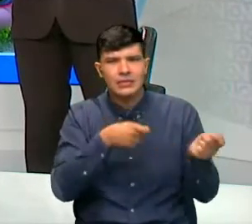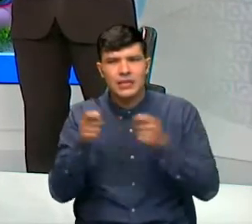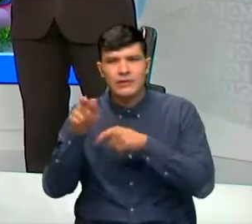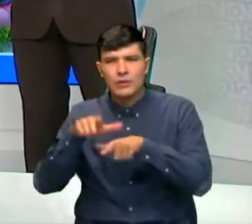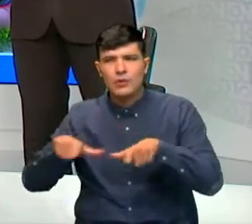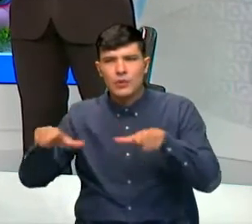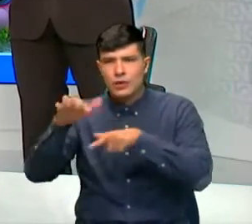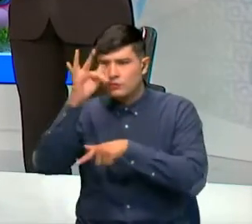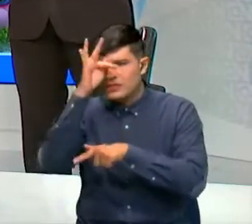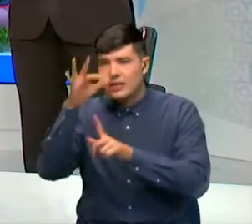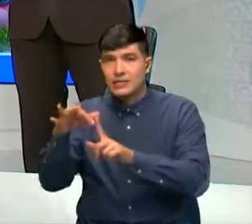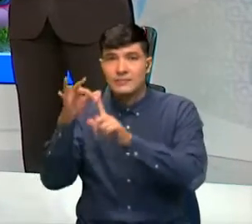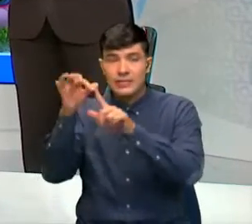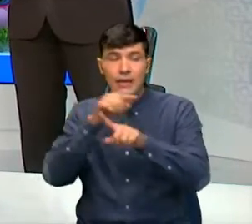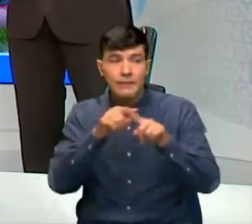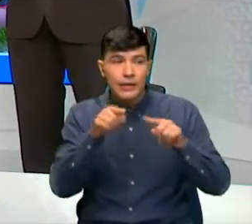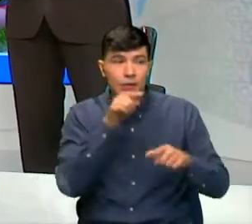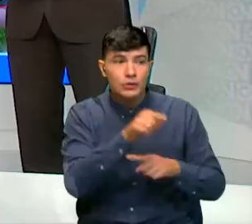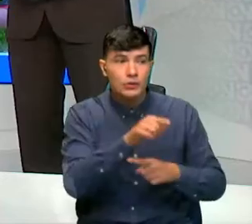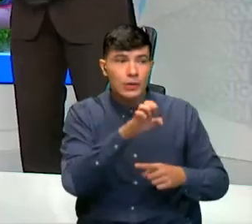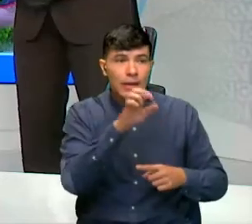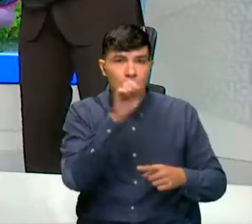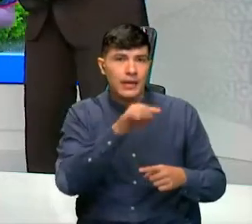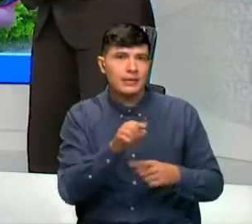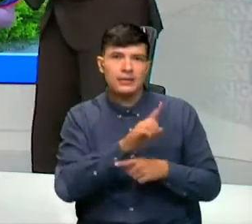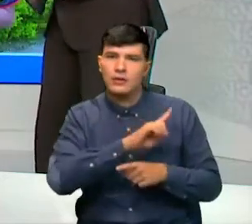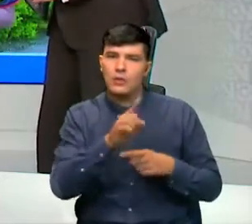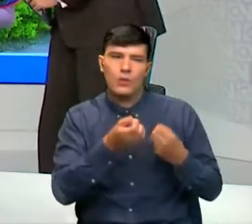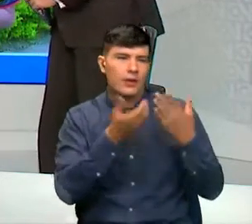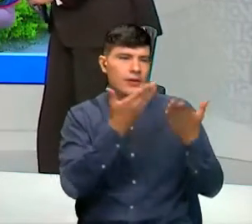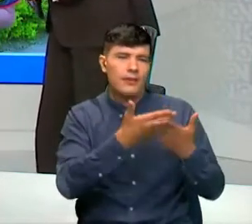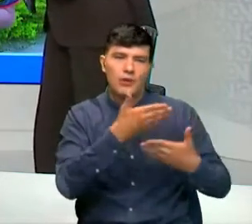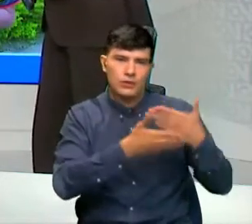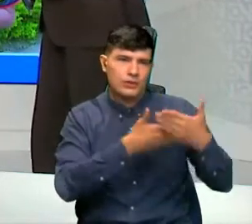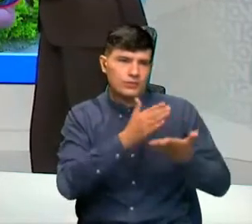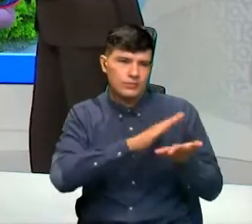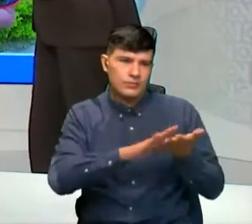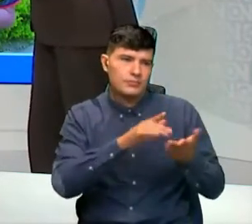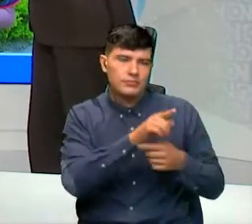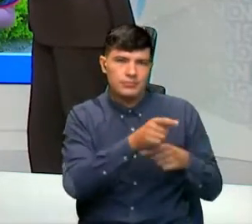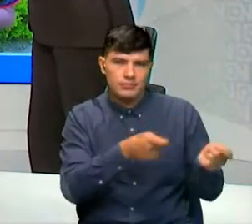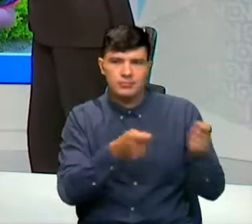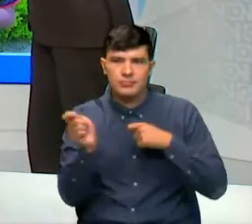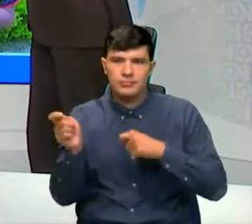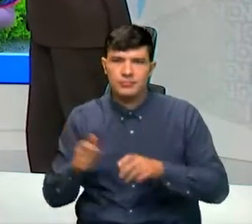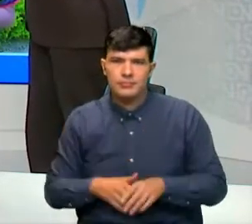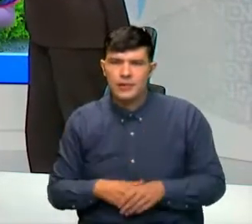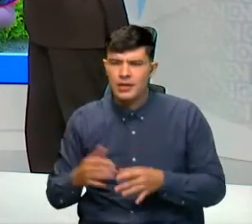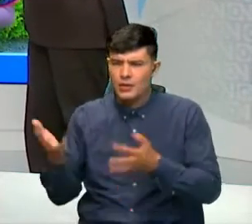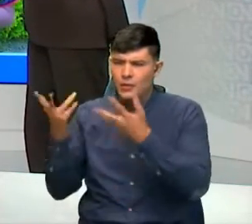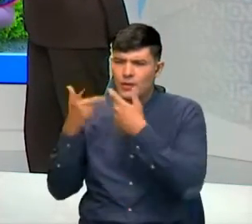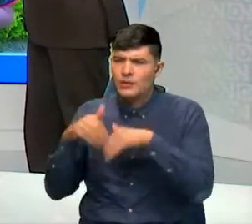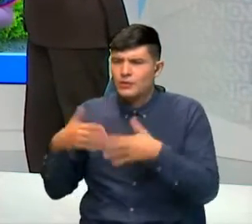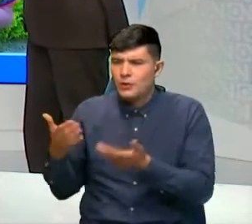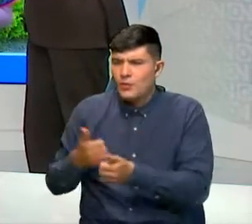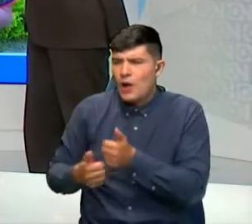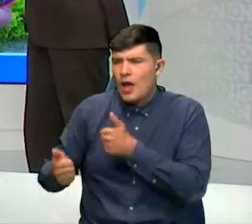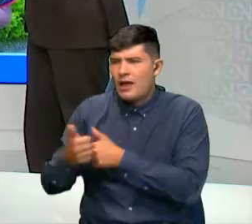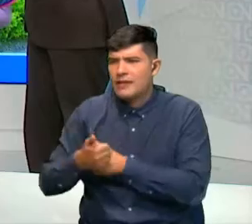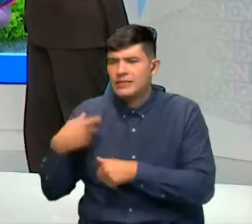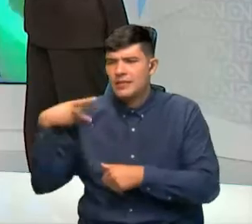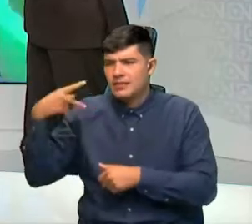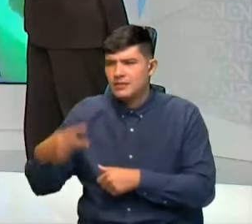pero al parecer su ep ese aún no autoriza este procedimiento alejandra rincón cuéntenos un poco a que avanza la historia de estos dos hombres